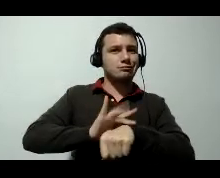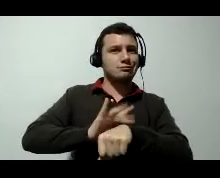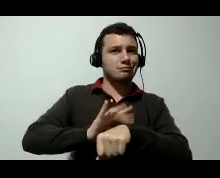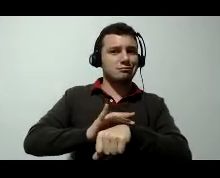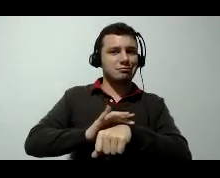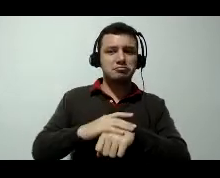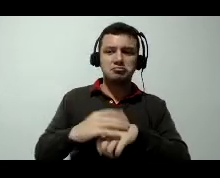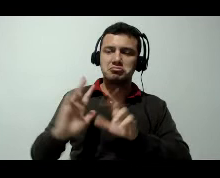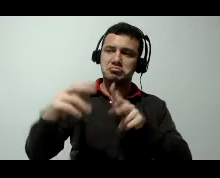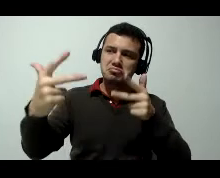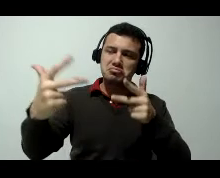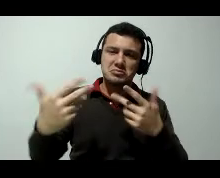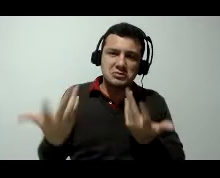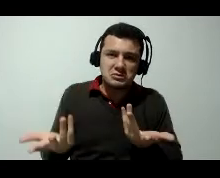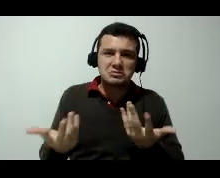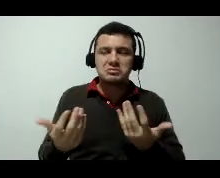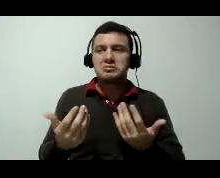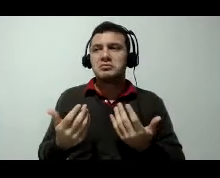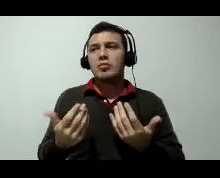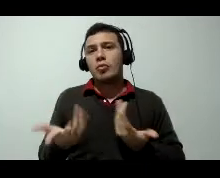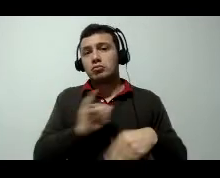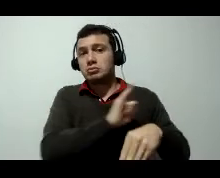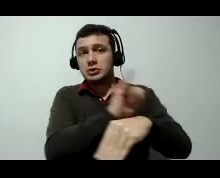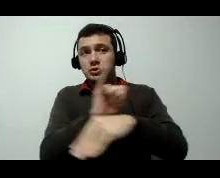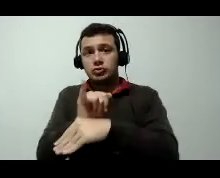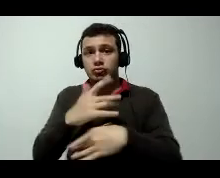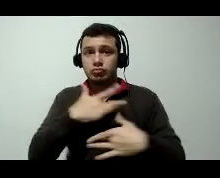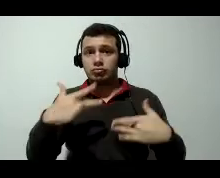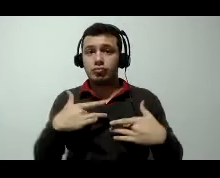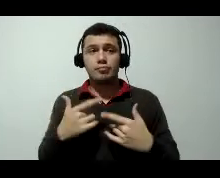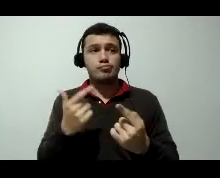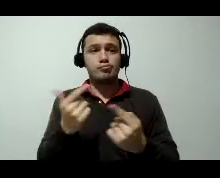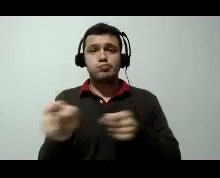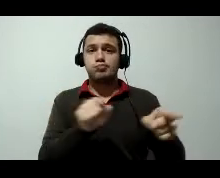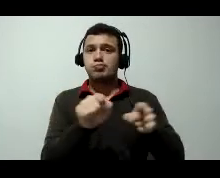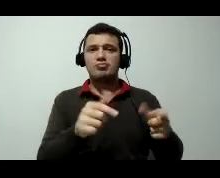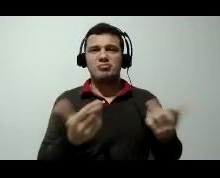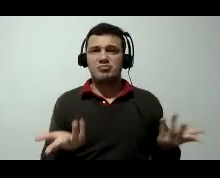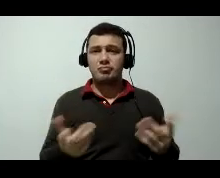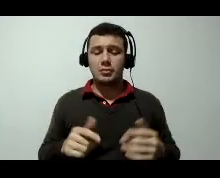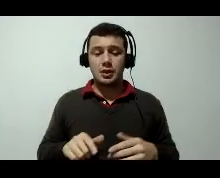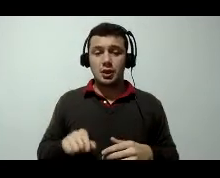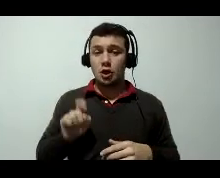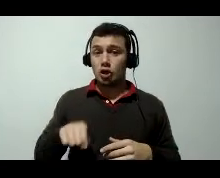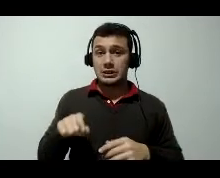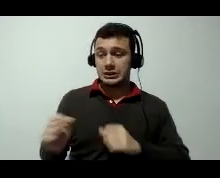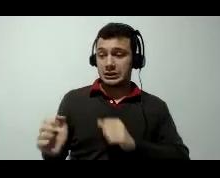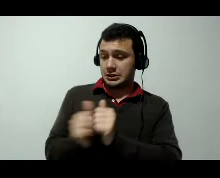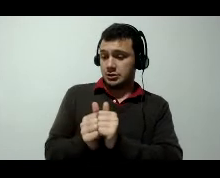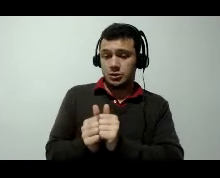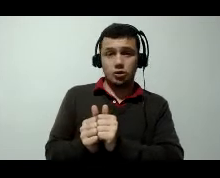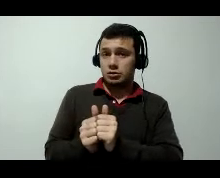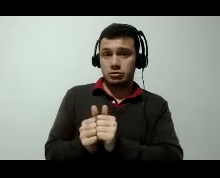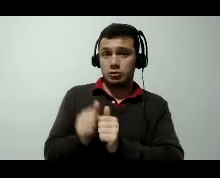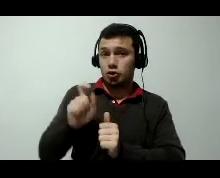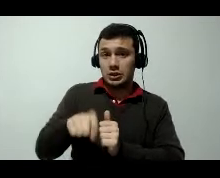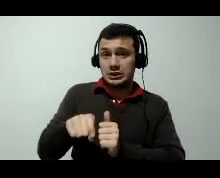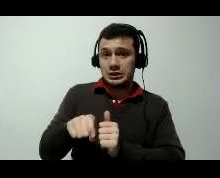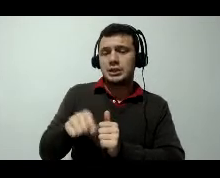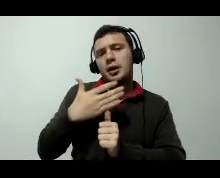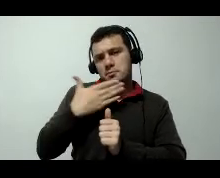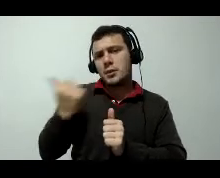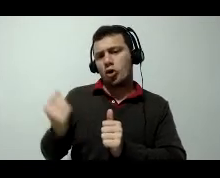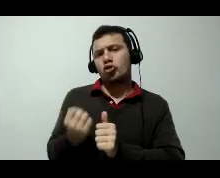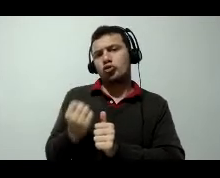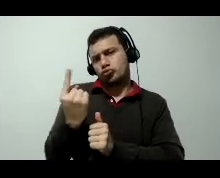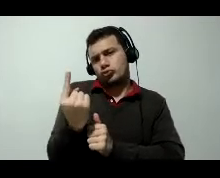hay instituciones de salud que en estos momentos dicen, si no requiere acompañante, por favor diríjase o venga solo